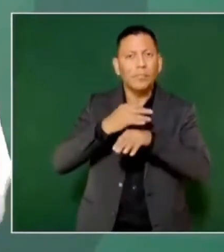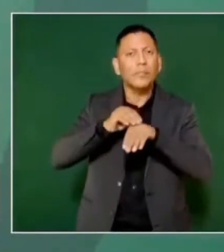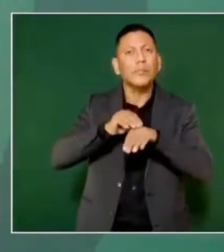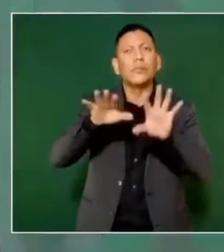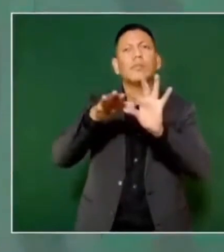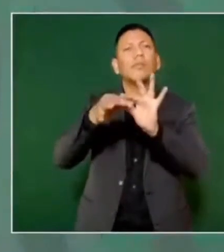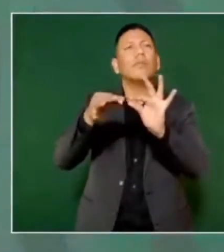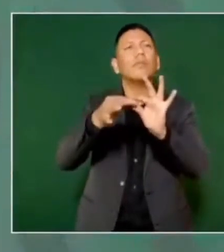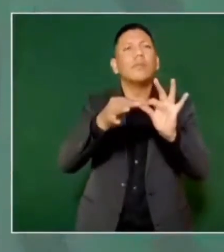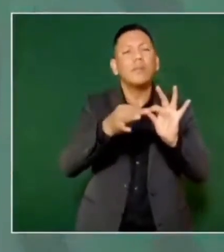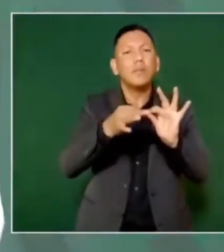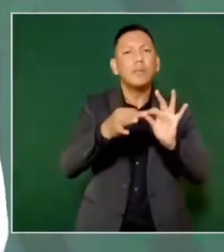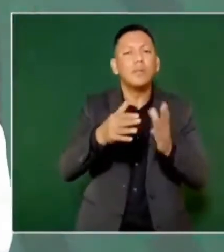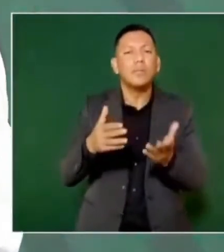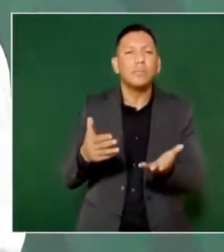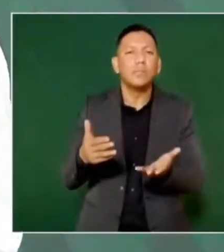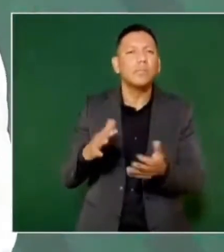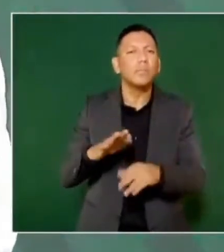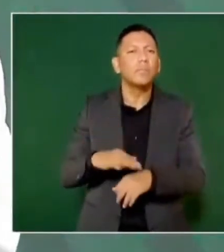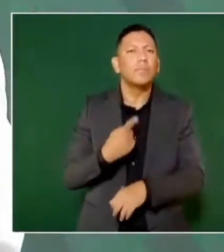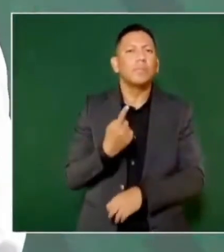ni modo que a los